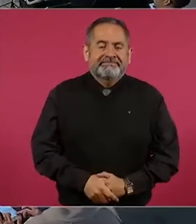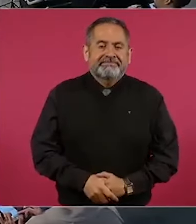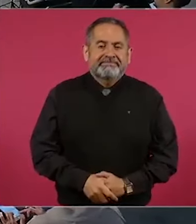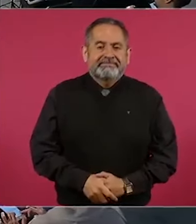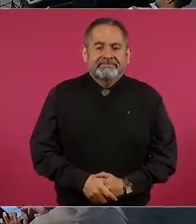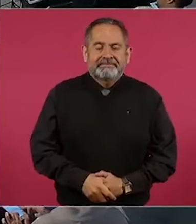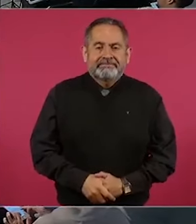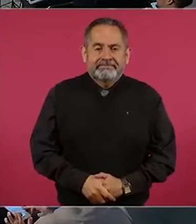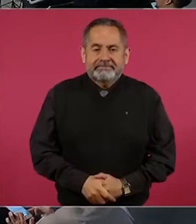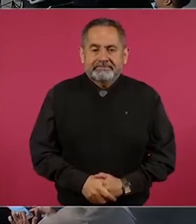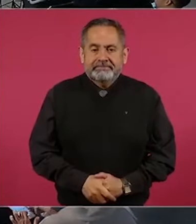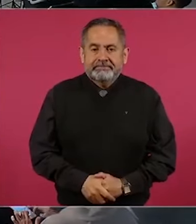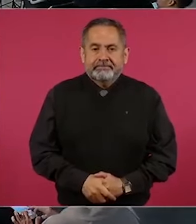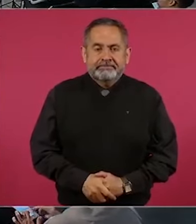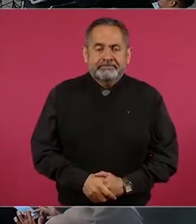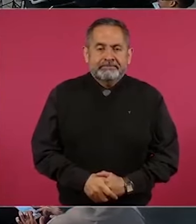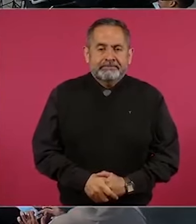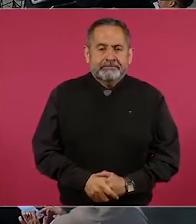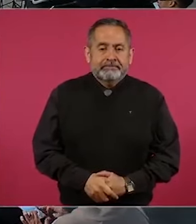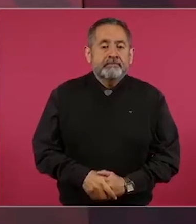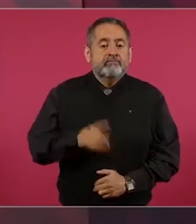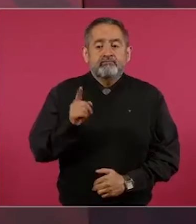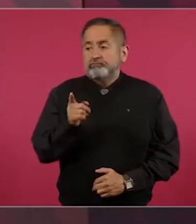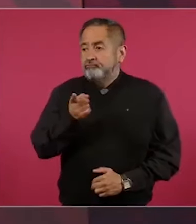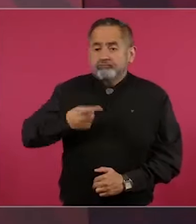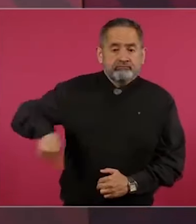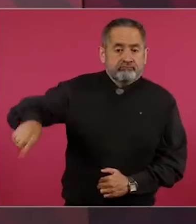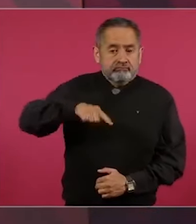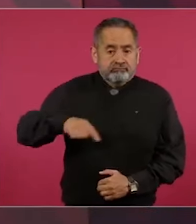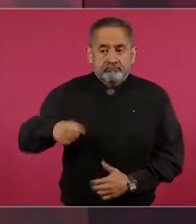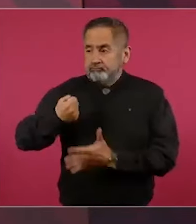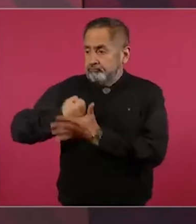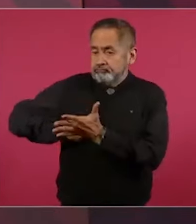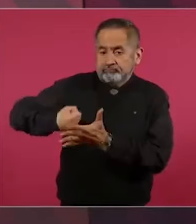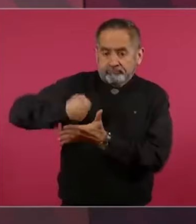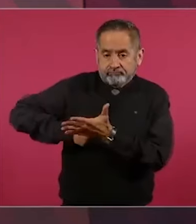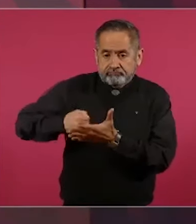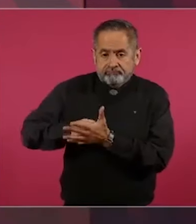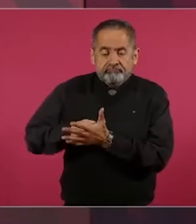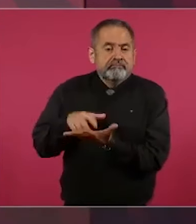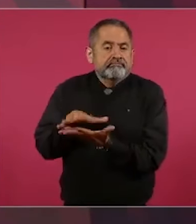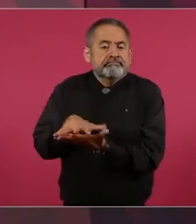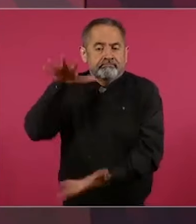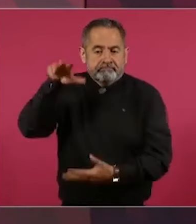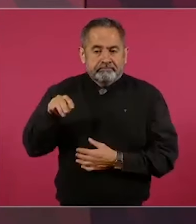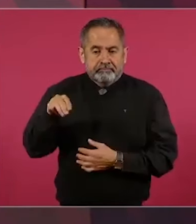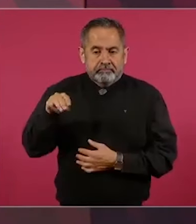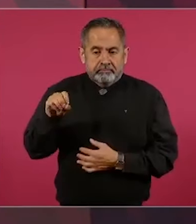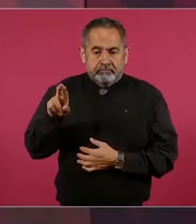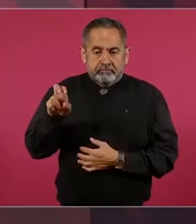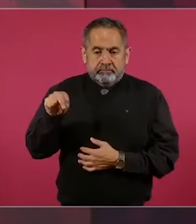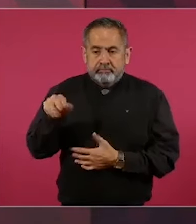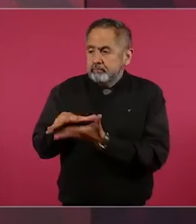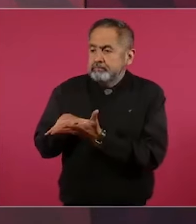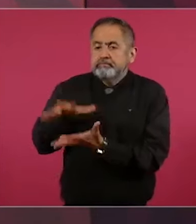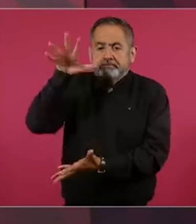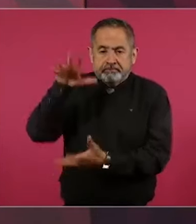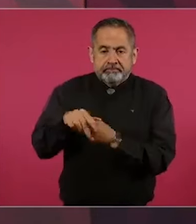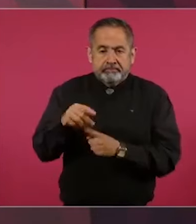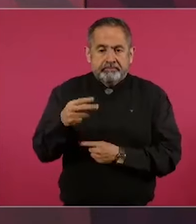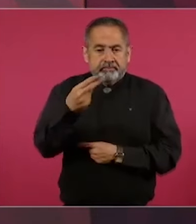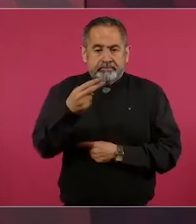lleva a que el Movimiento de Transformación va a contar con mayoría calificada en la